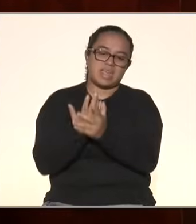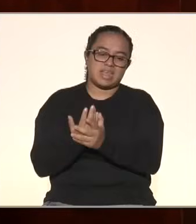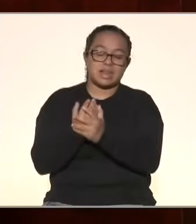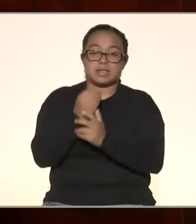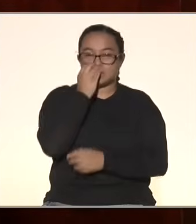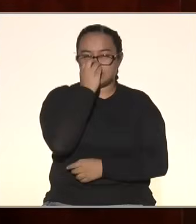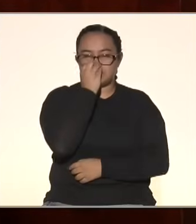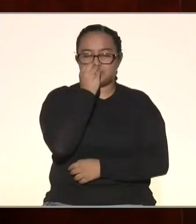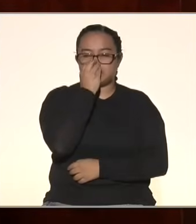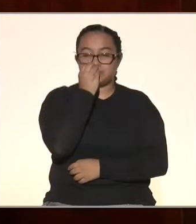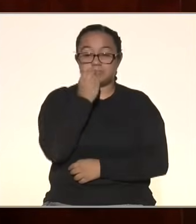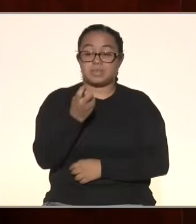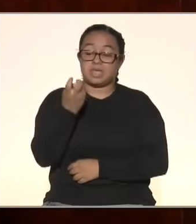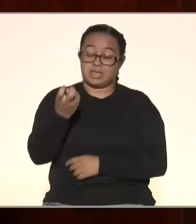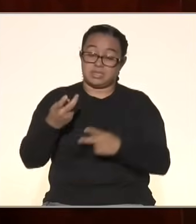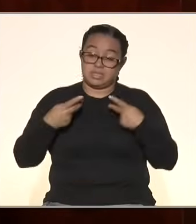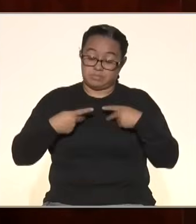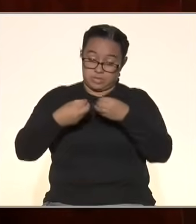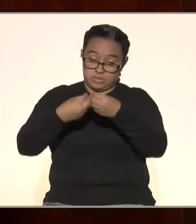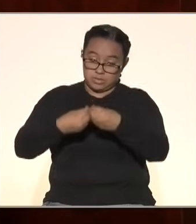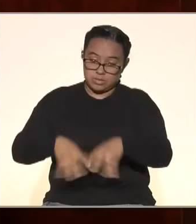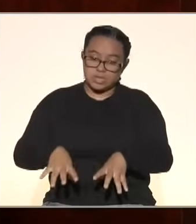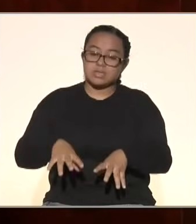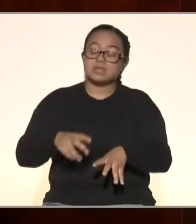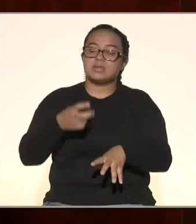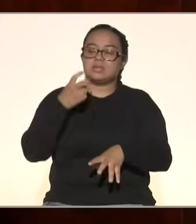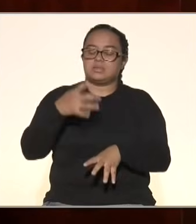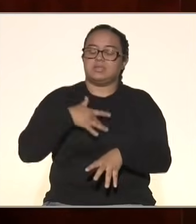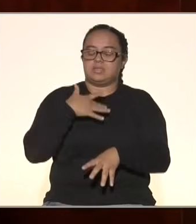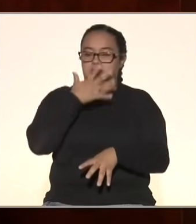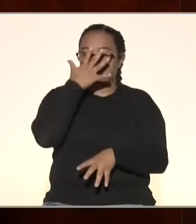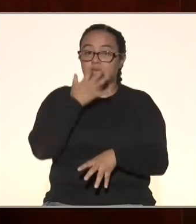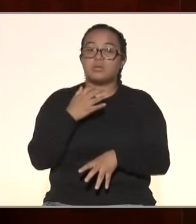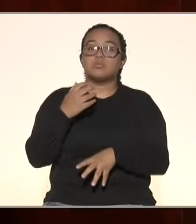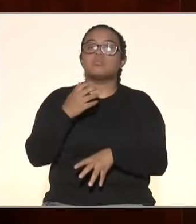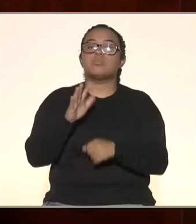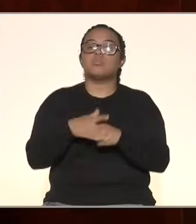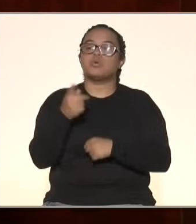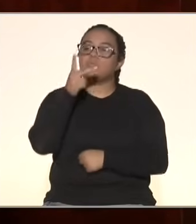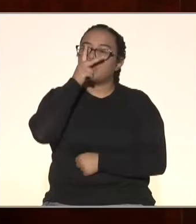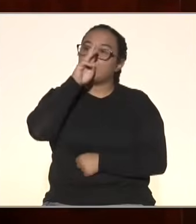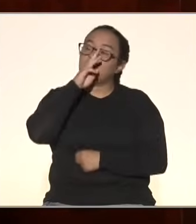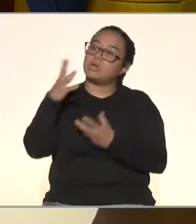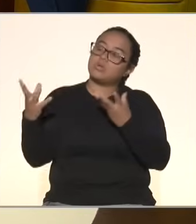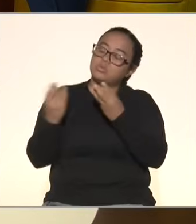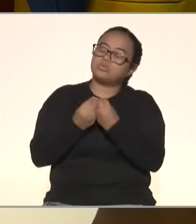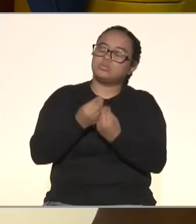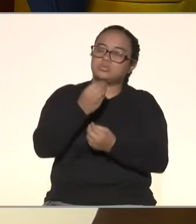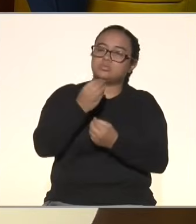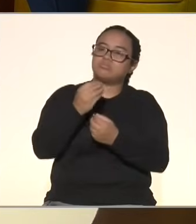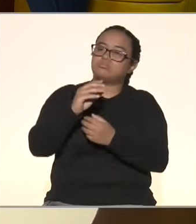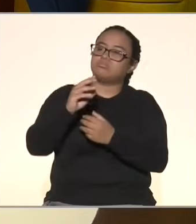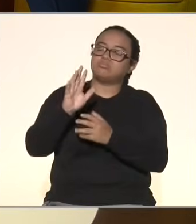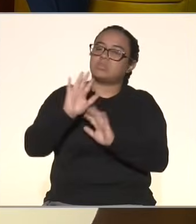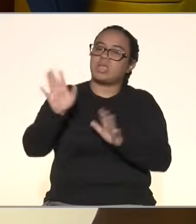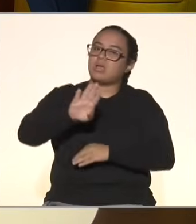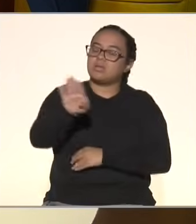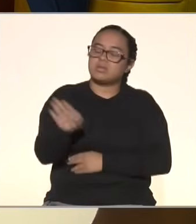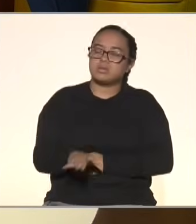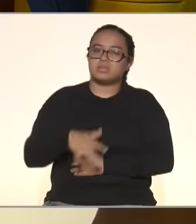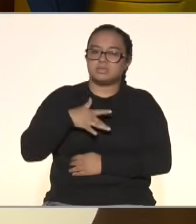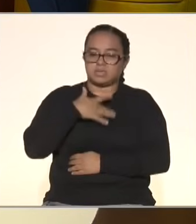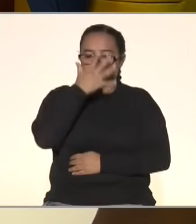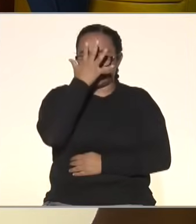pérdidas marcan una diferencia. Pili Velasco, tristeza porque mis padres ya no están conmigo. En general se repite mucho